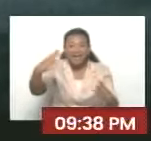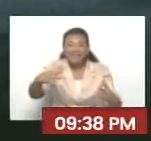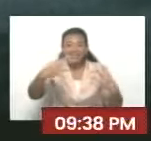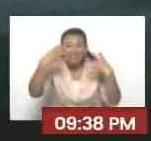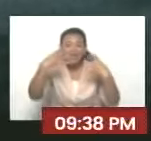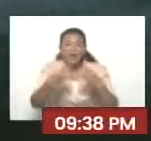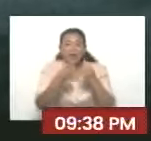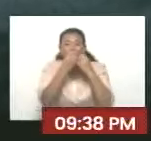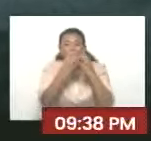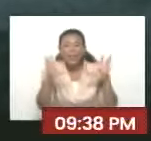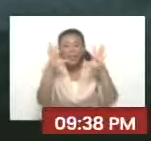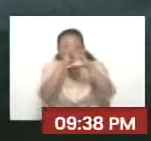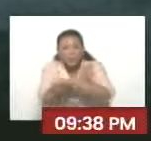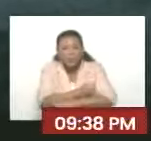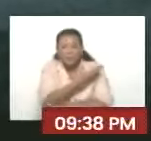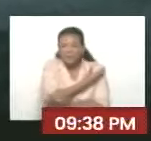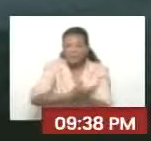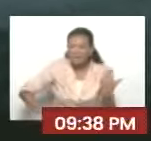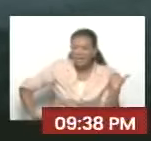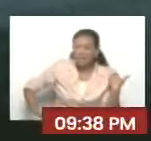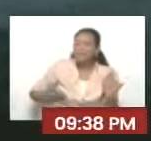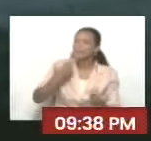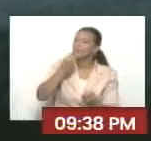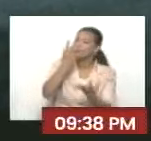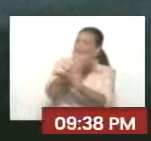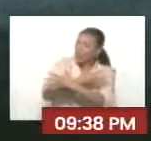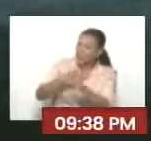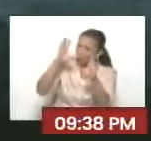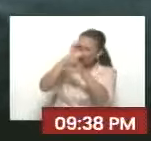Buenas noches, señor presidente. Buenas noches.